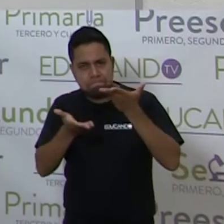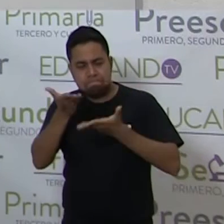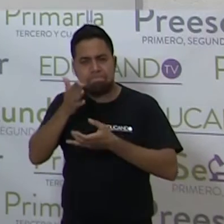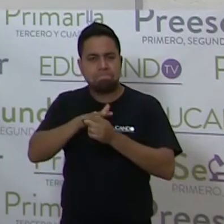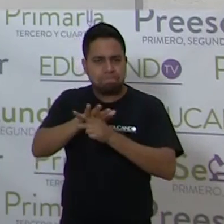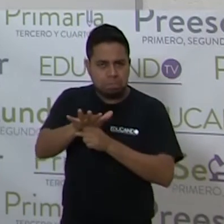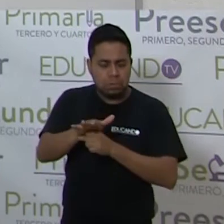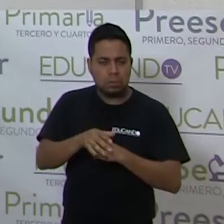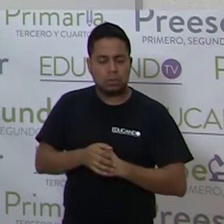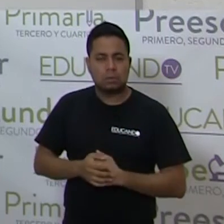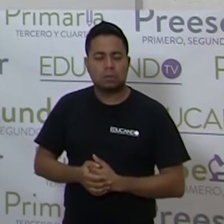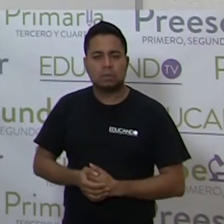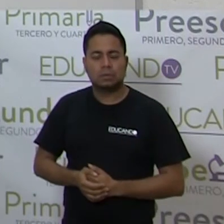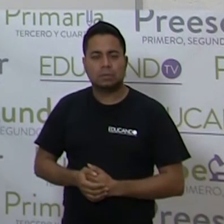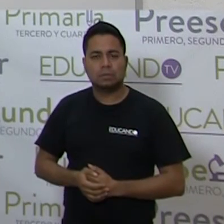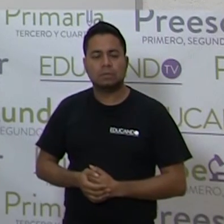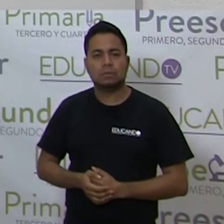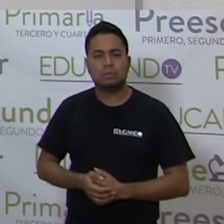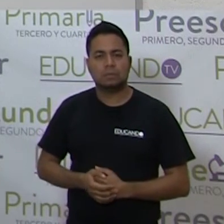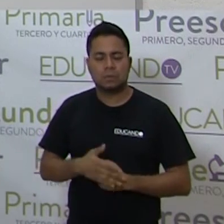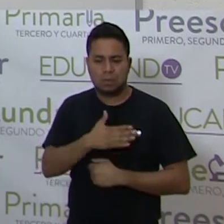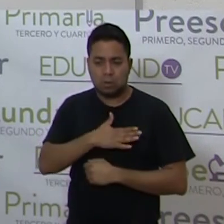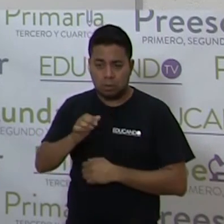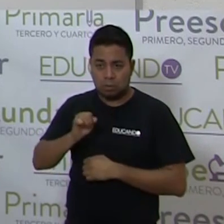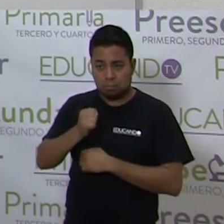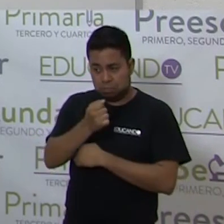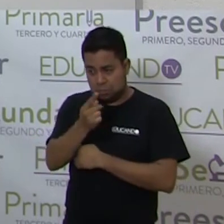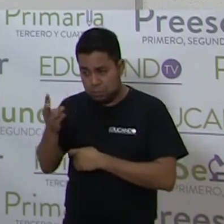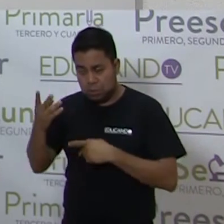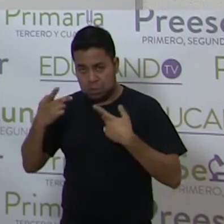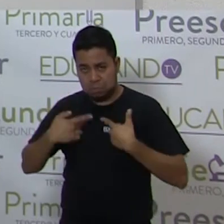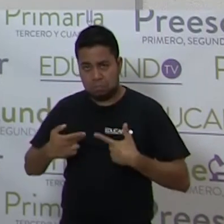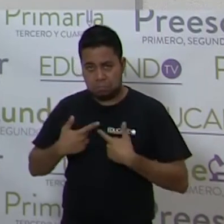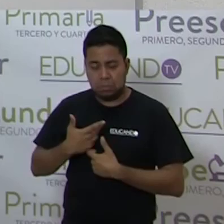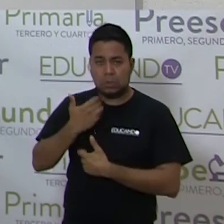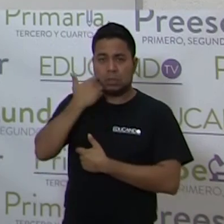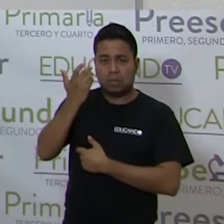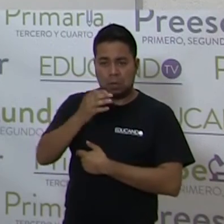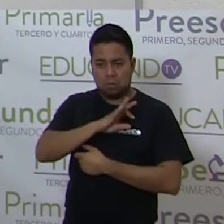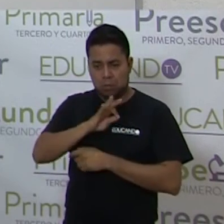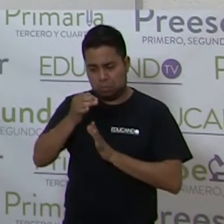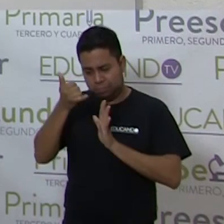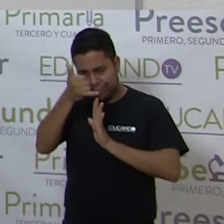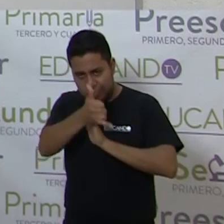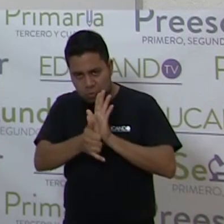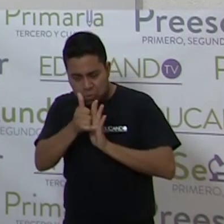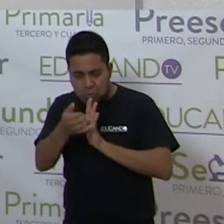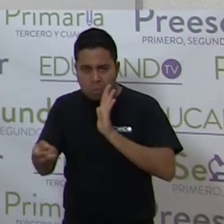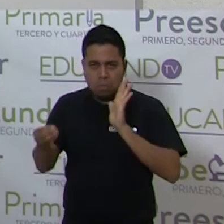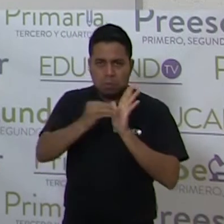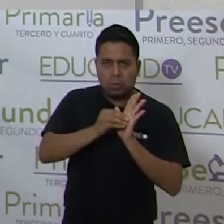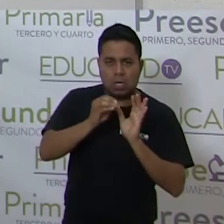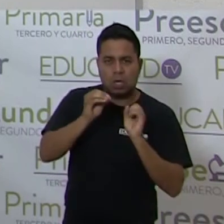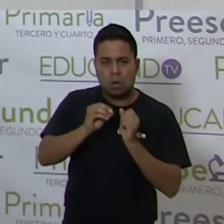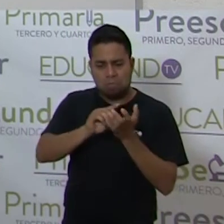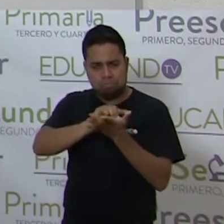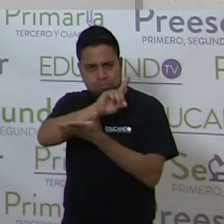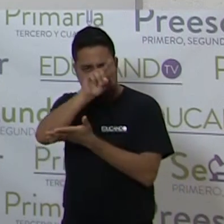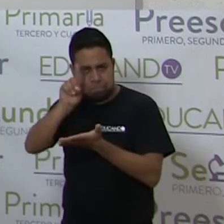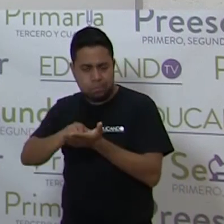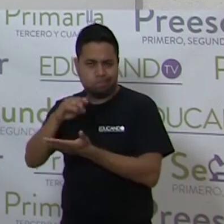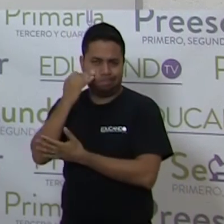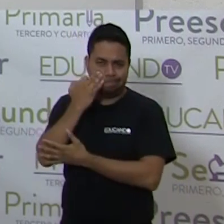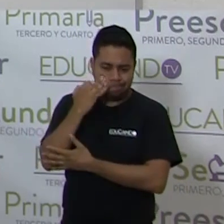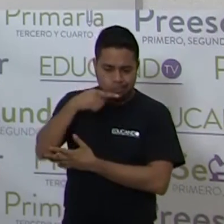Y bueno, si a alguno de ustedes gusta, pueden postearlo en YouTube o a través de las redes sociales de Educando